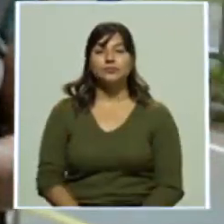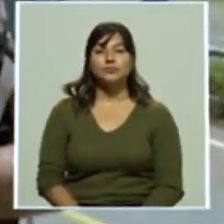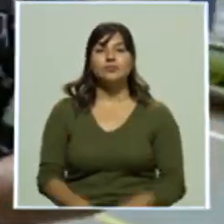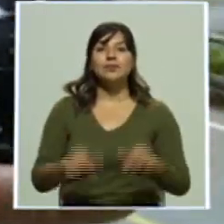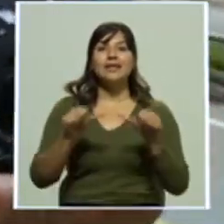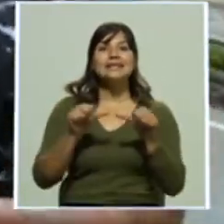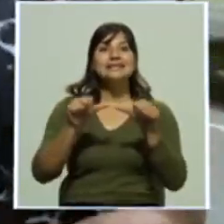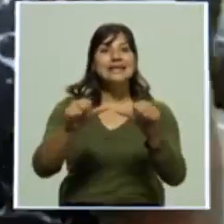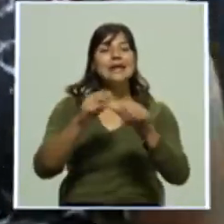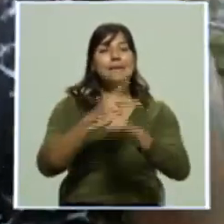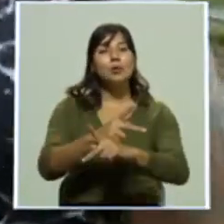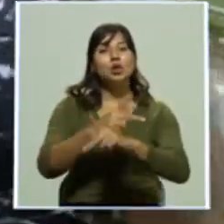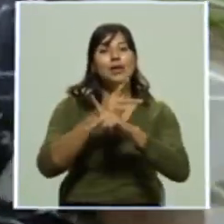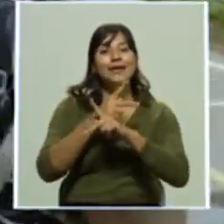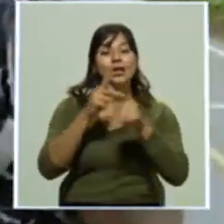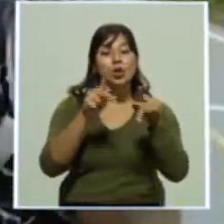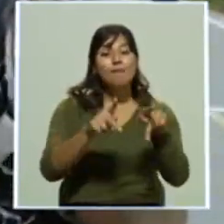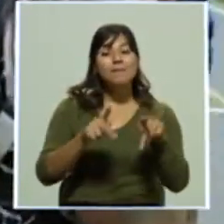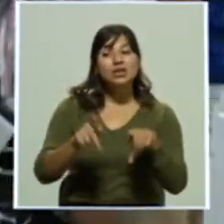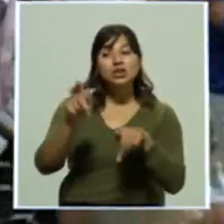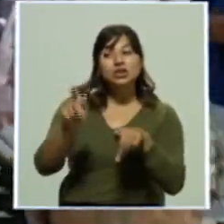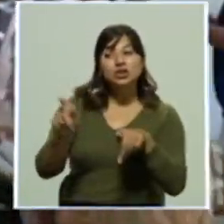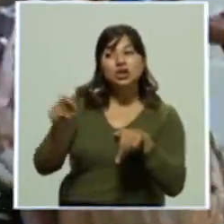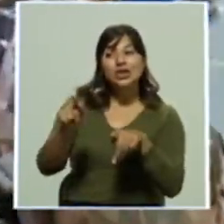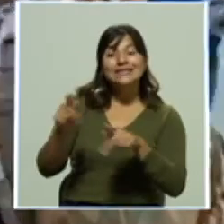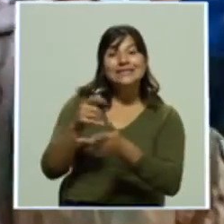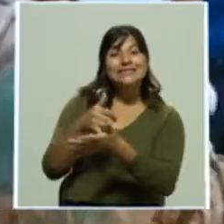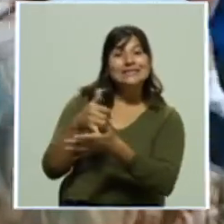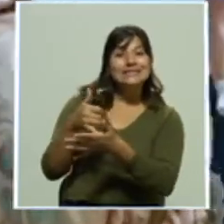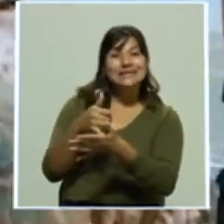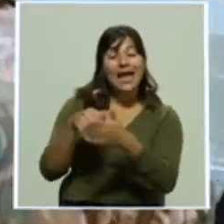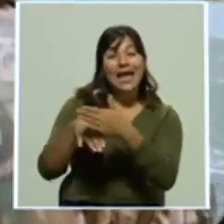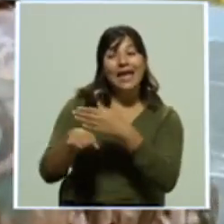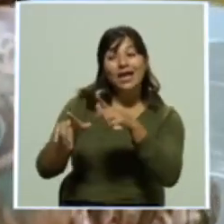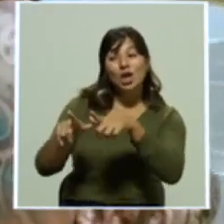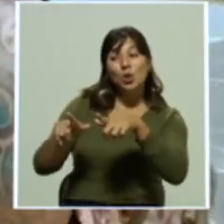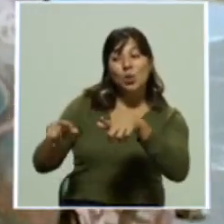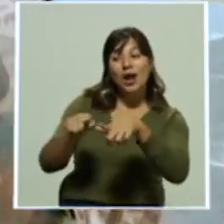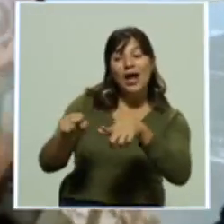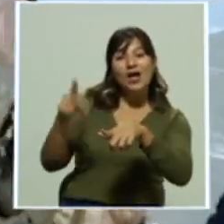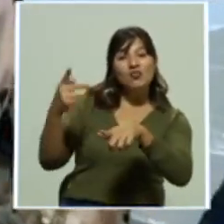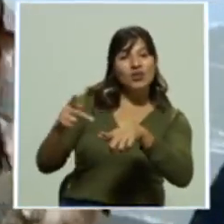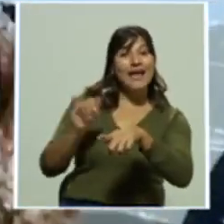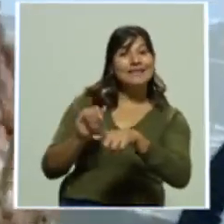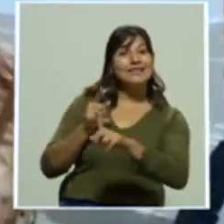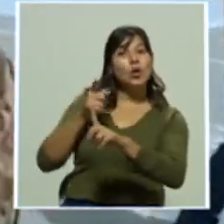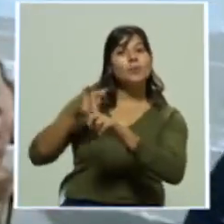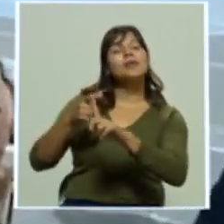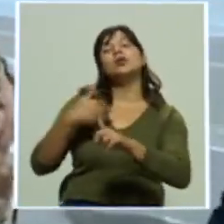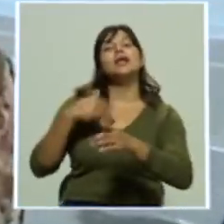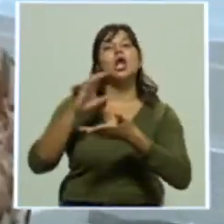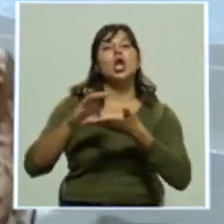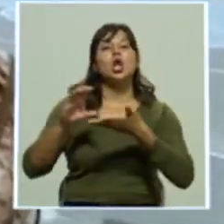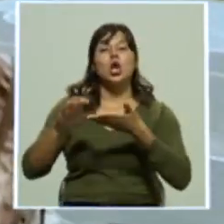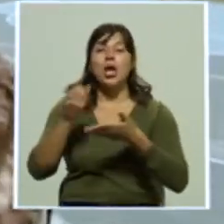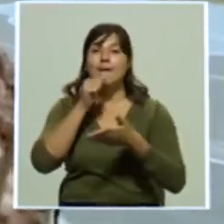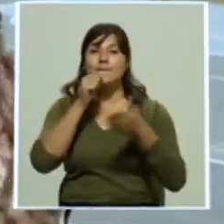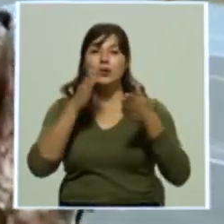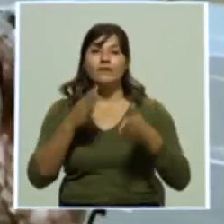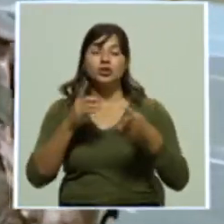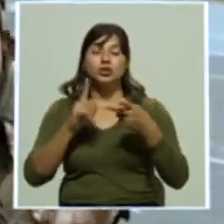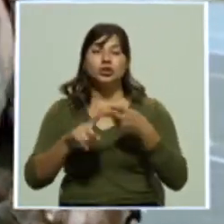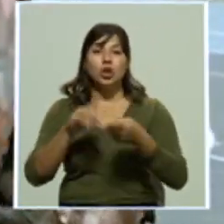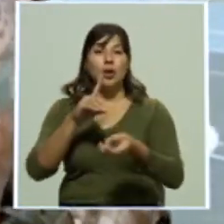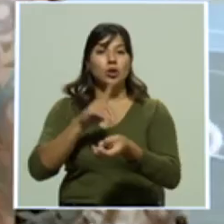Continuar protegiendo a las personas más vulnerables en zonas de riesgo es el objetivo de los colegios profesionales de médicos, periodistas y abogados